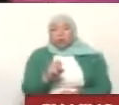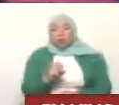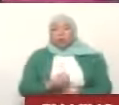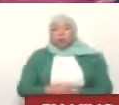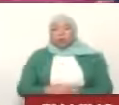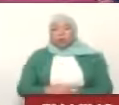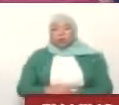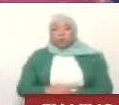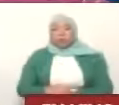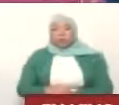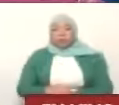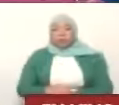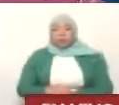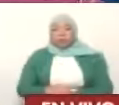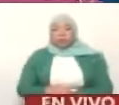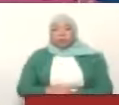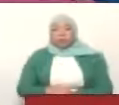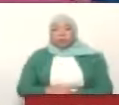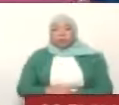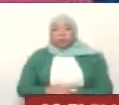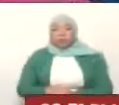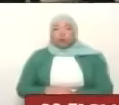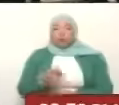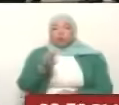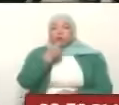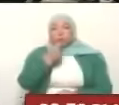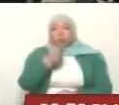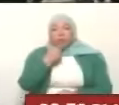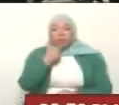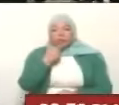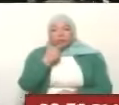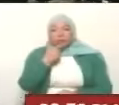ACV. Sí, se recuperó un ACV, increíble.